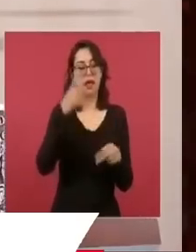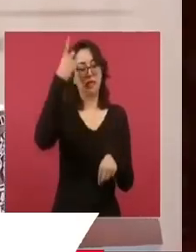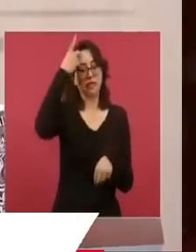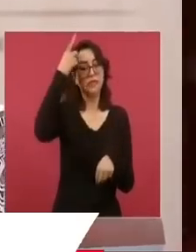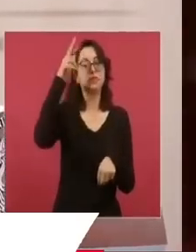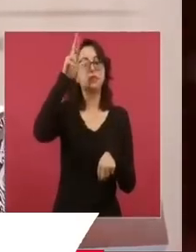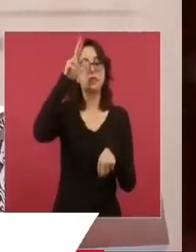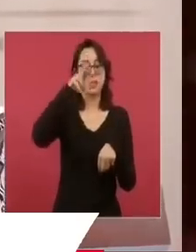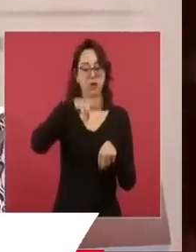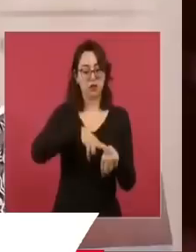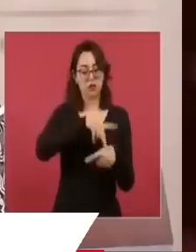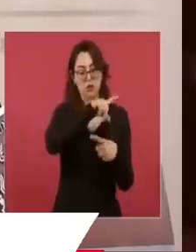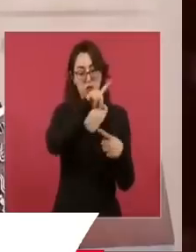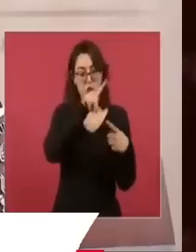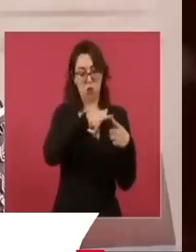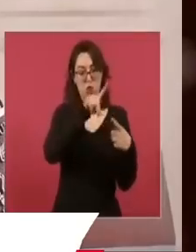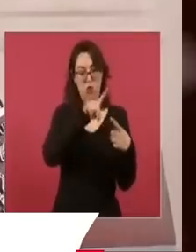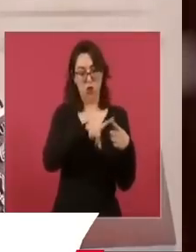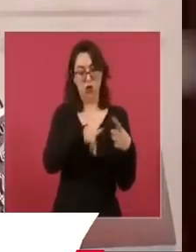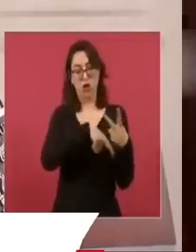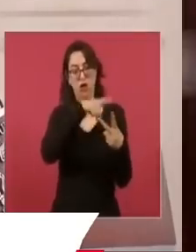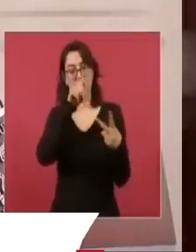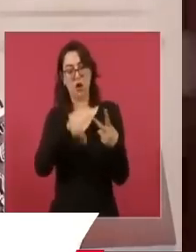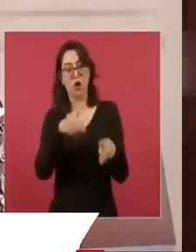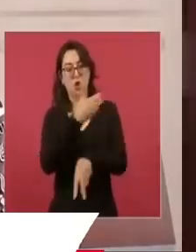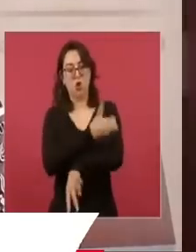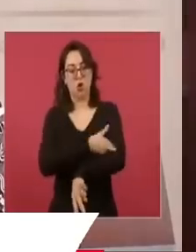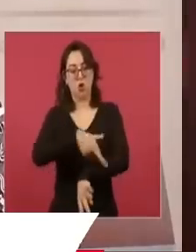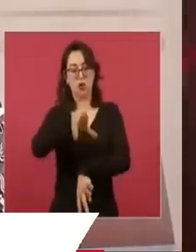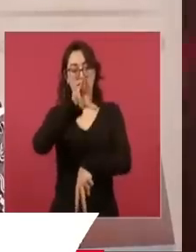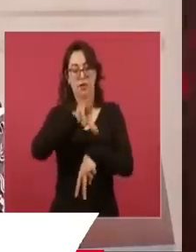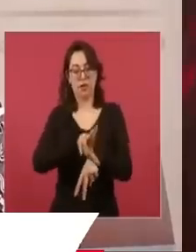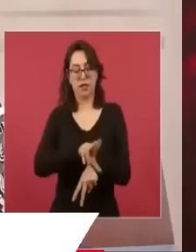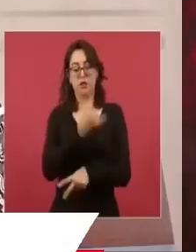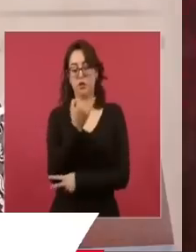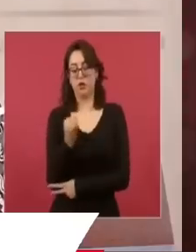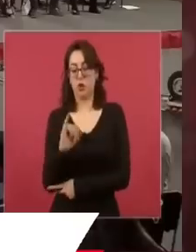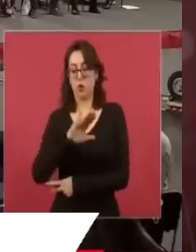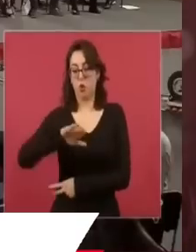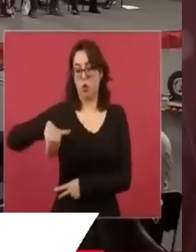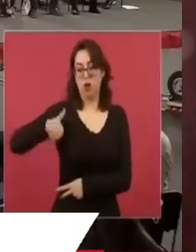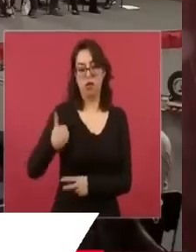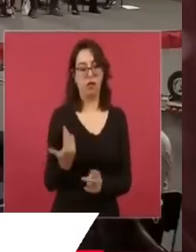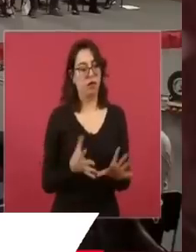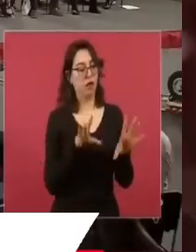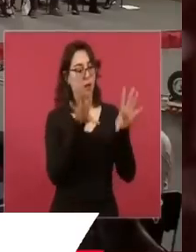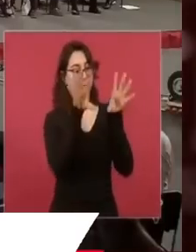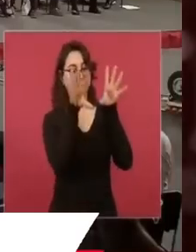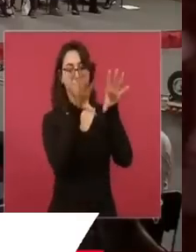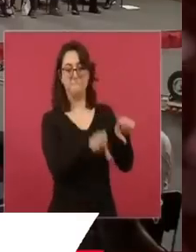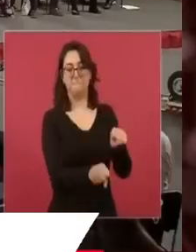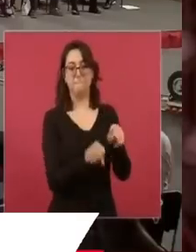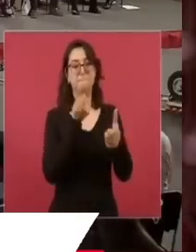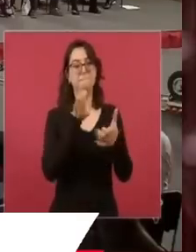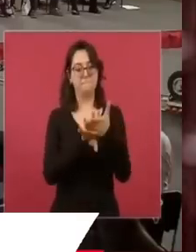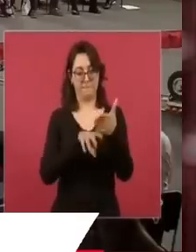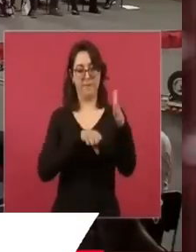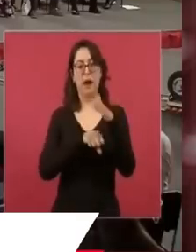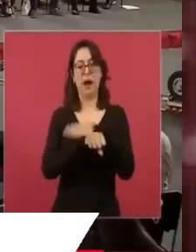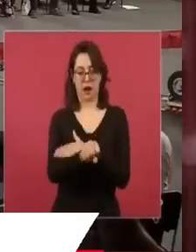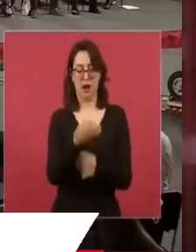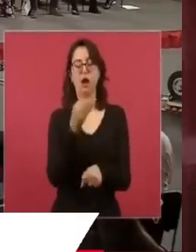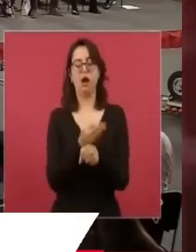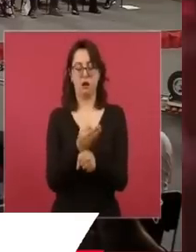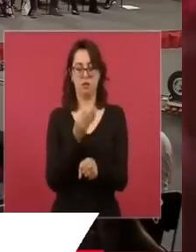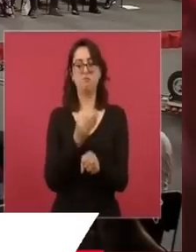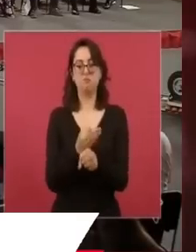en este espacio noticioso que en el sexenio de Calderón se tuvo una